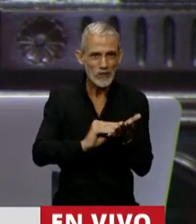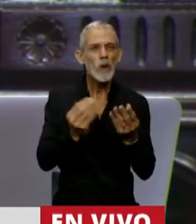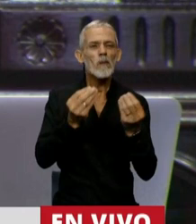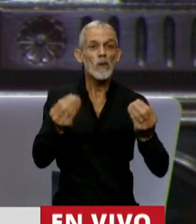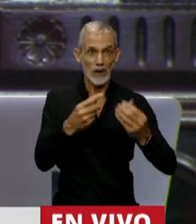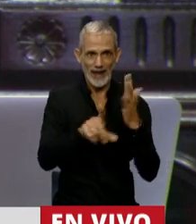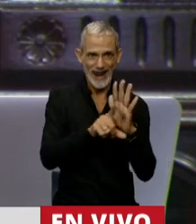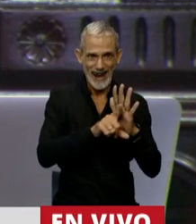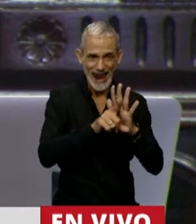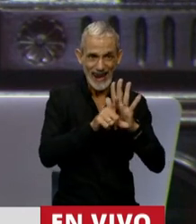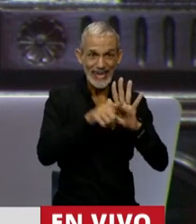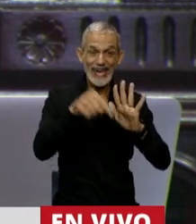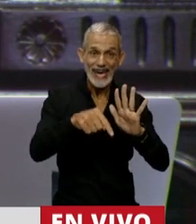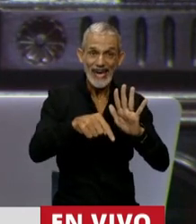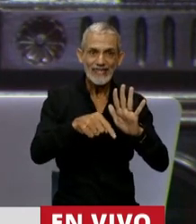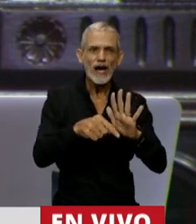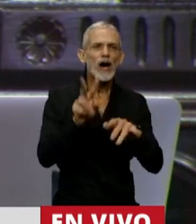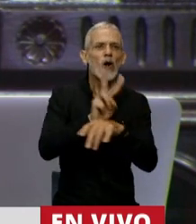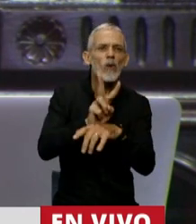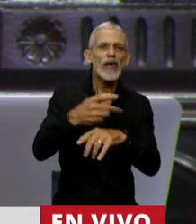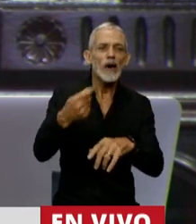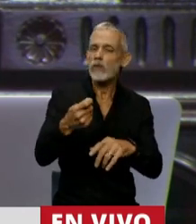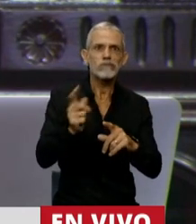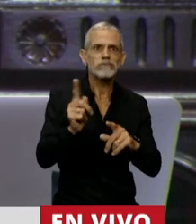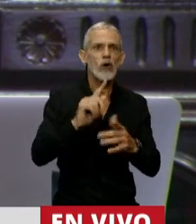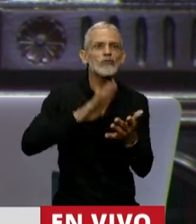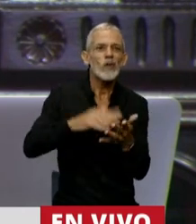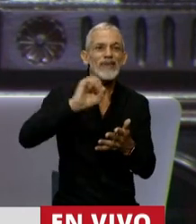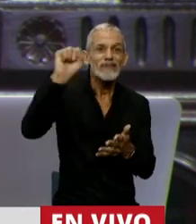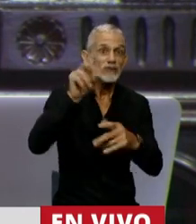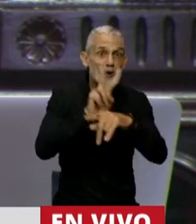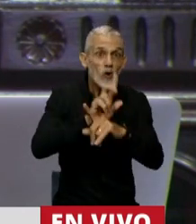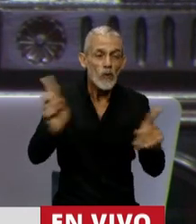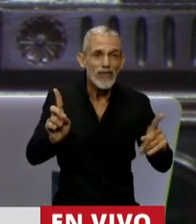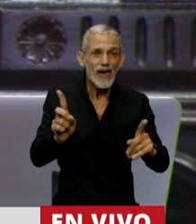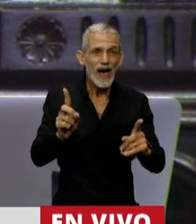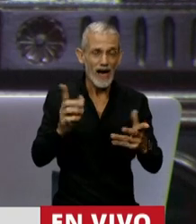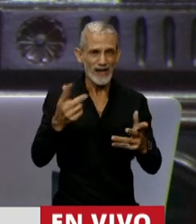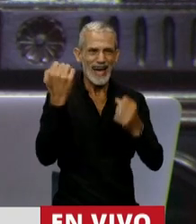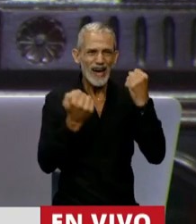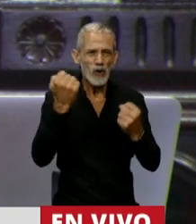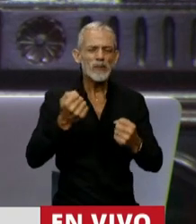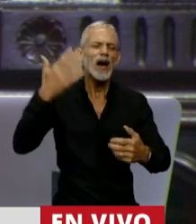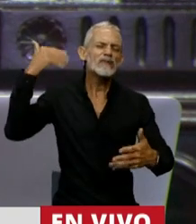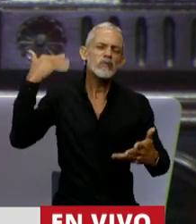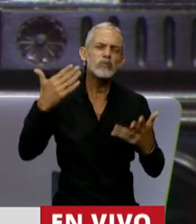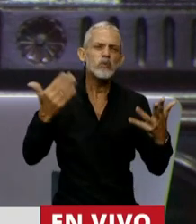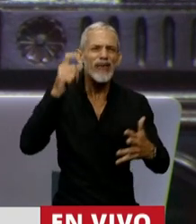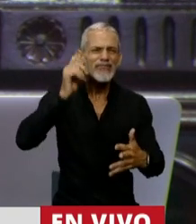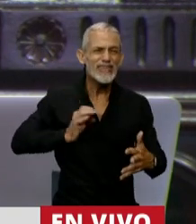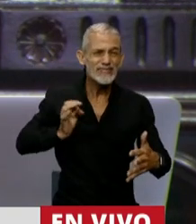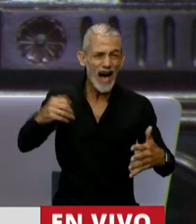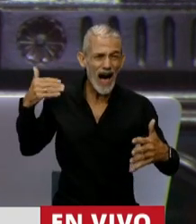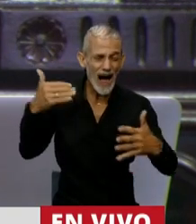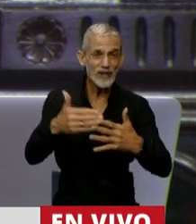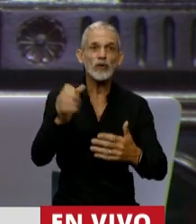Porque es una ley que desprotege a los jubilados respecto a la inflación en una economía que hace más de 10